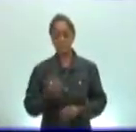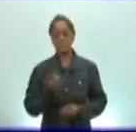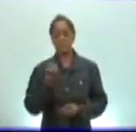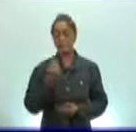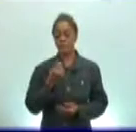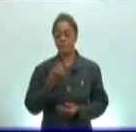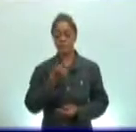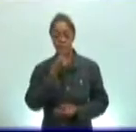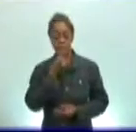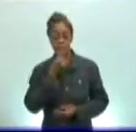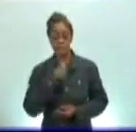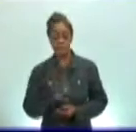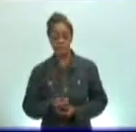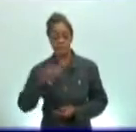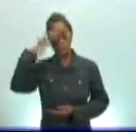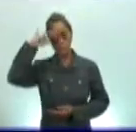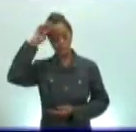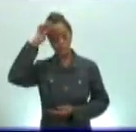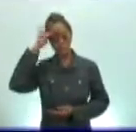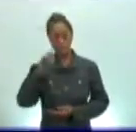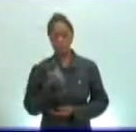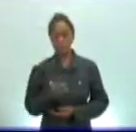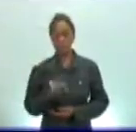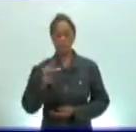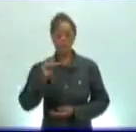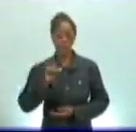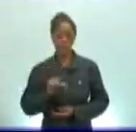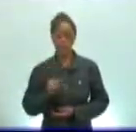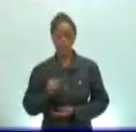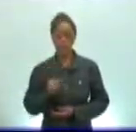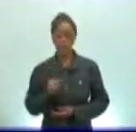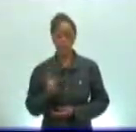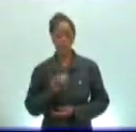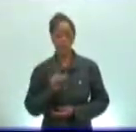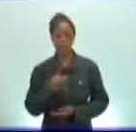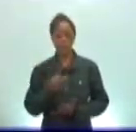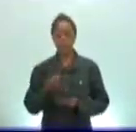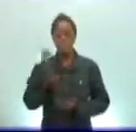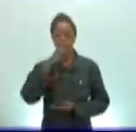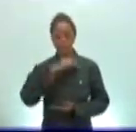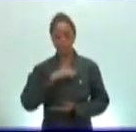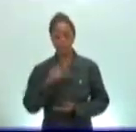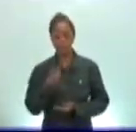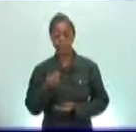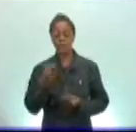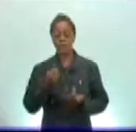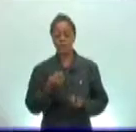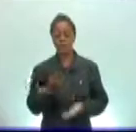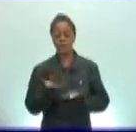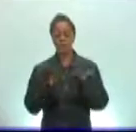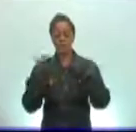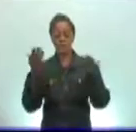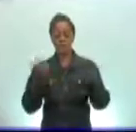del azúcar, Cuba contaba con muy escasas, por no decir ninguna, perspectivas de